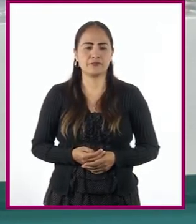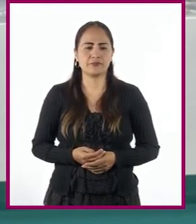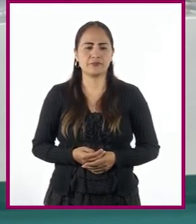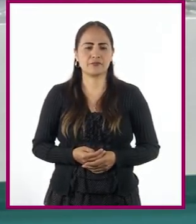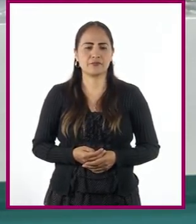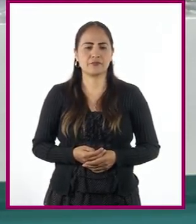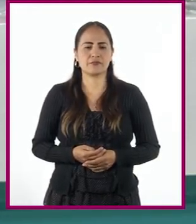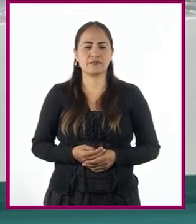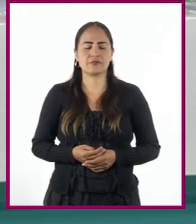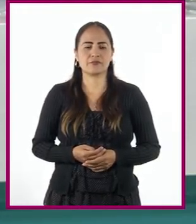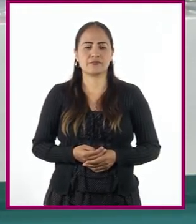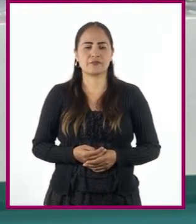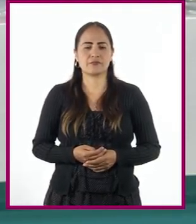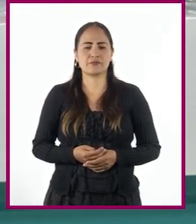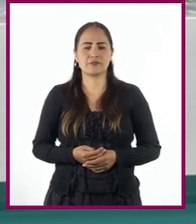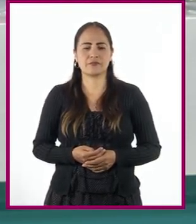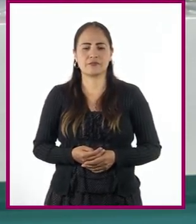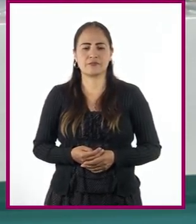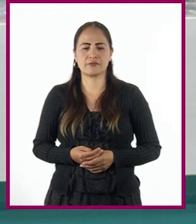Encendemos la bengala.